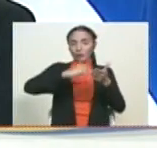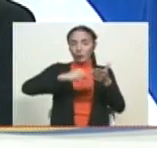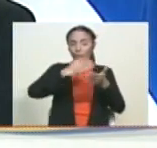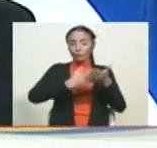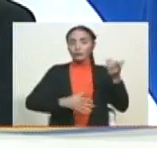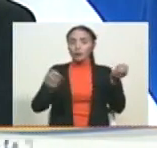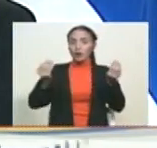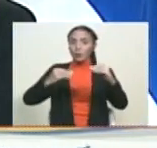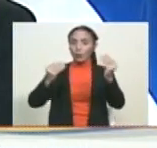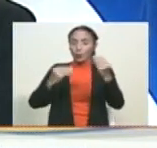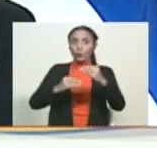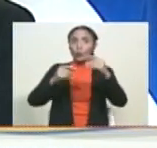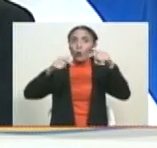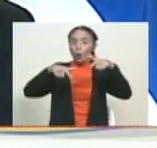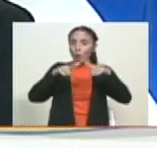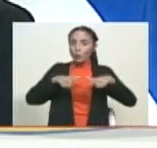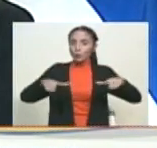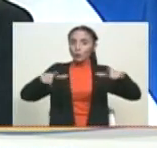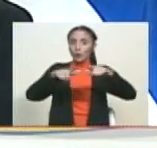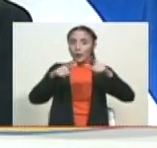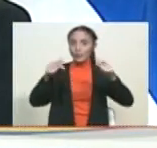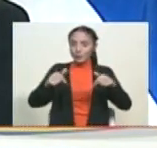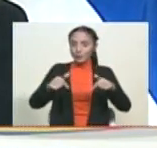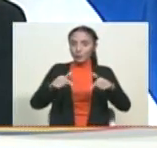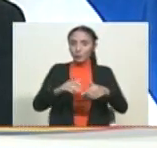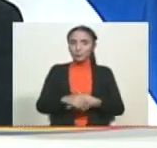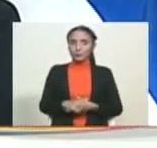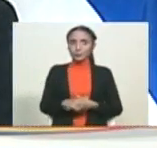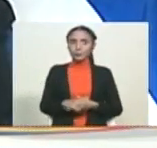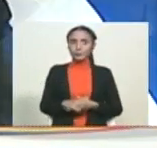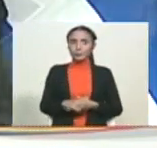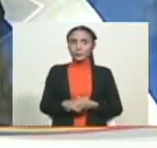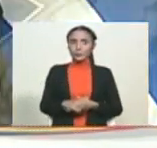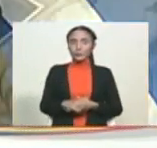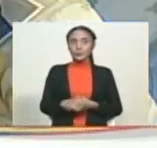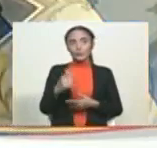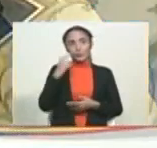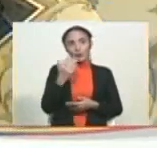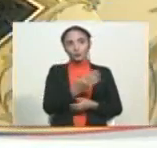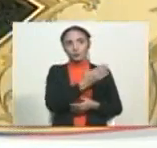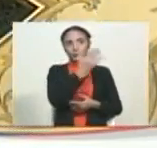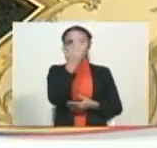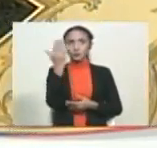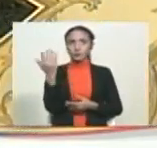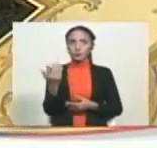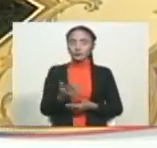Perú, el Sol de América, de la Libertad, de Bolívar, de Sucre.